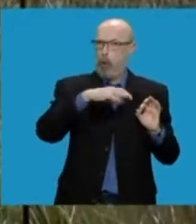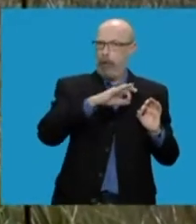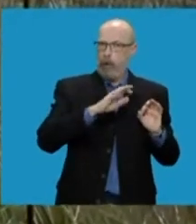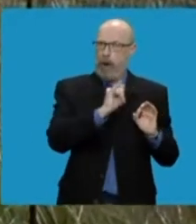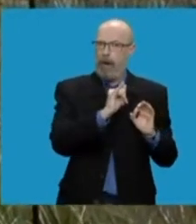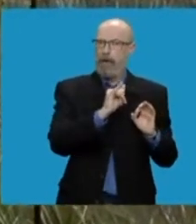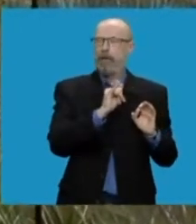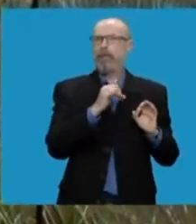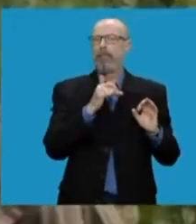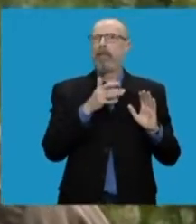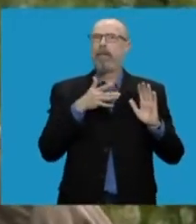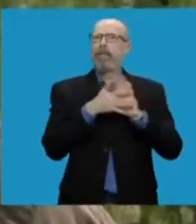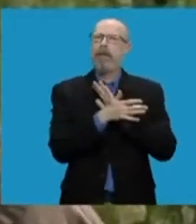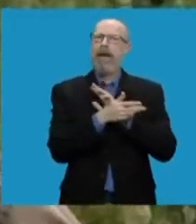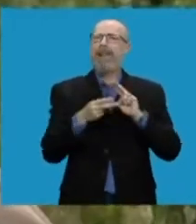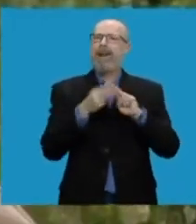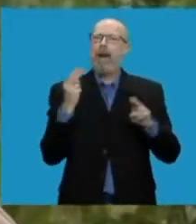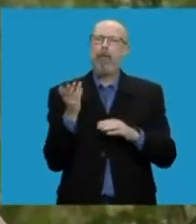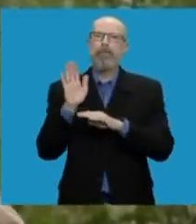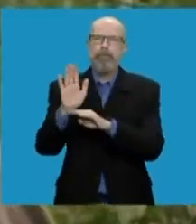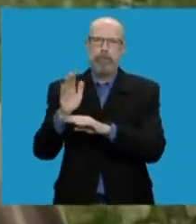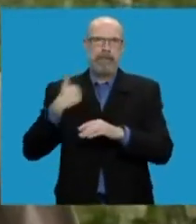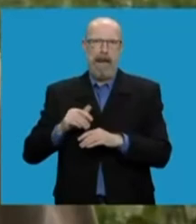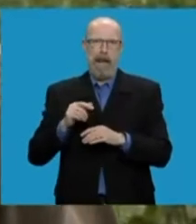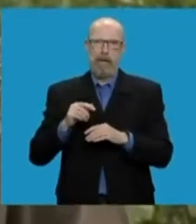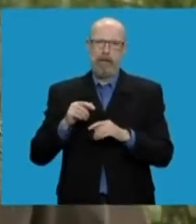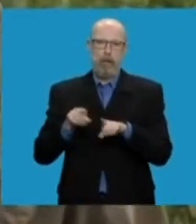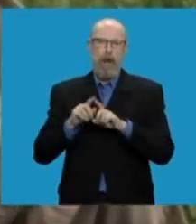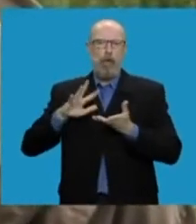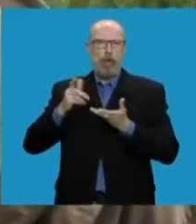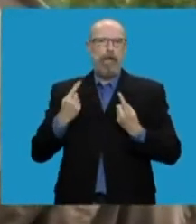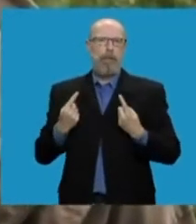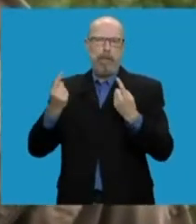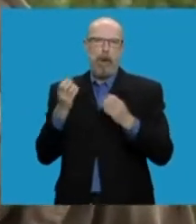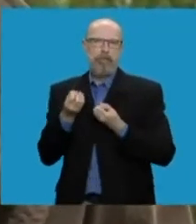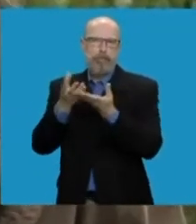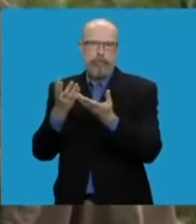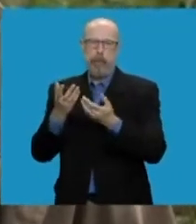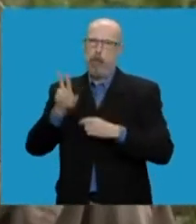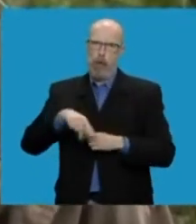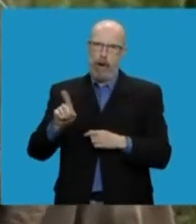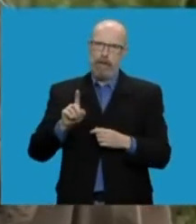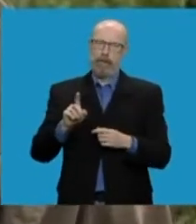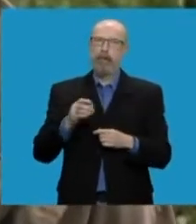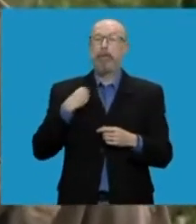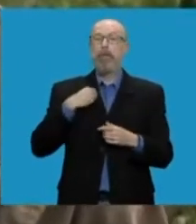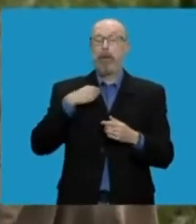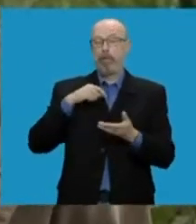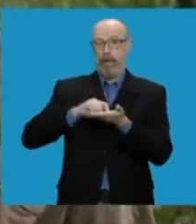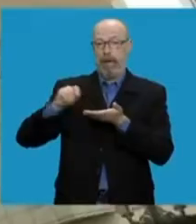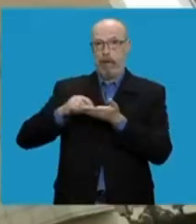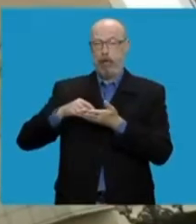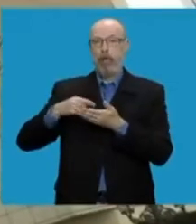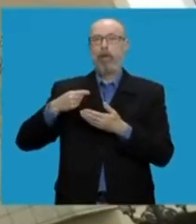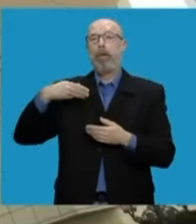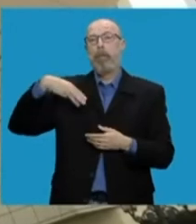un contenido rápido, un contenido en primicia, sino, lo decía García Márquez, lo decía Camus,